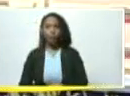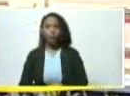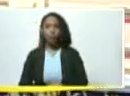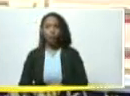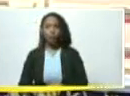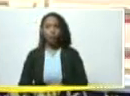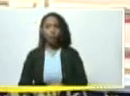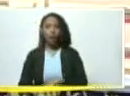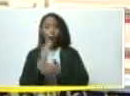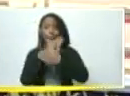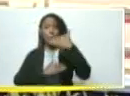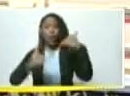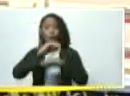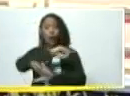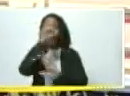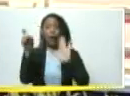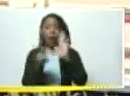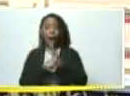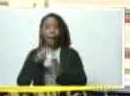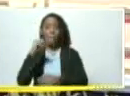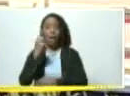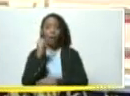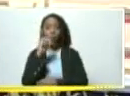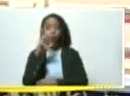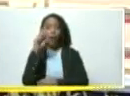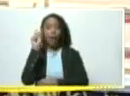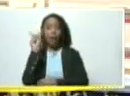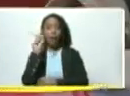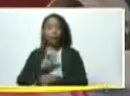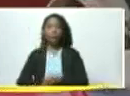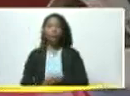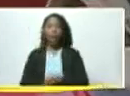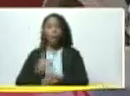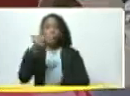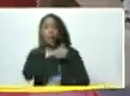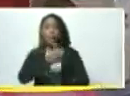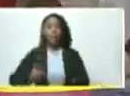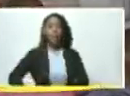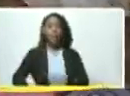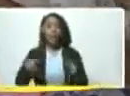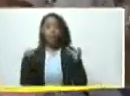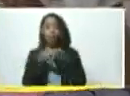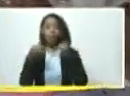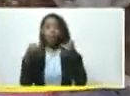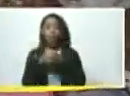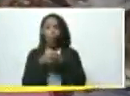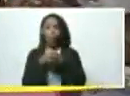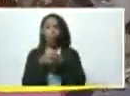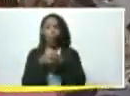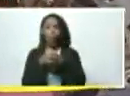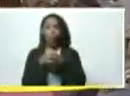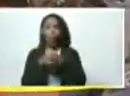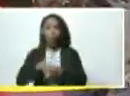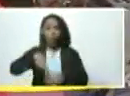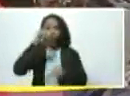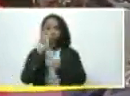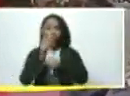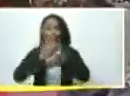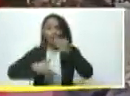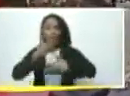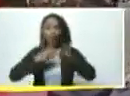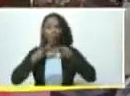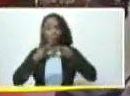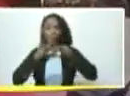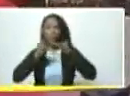Al mayor general Manuel Bernal Martínez, presidente de la Corporación Única de Servicios